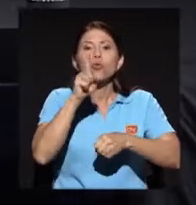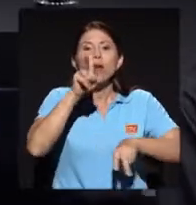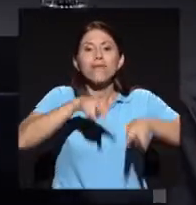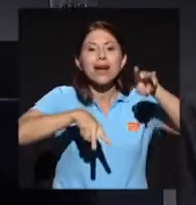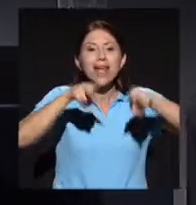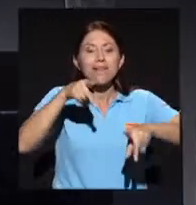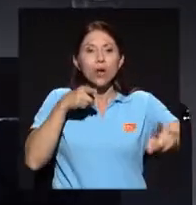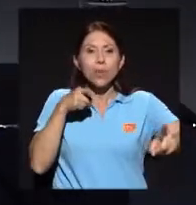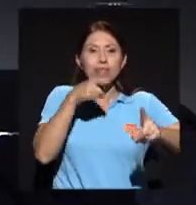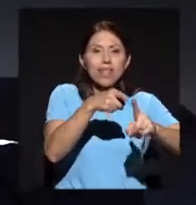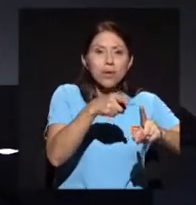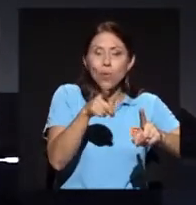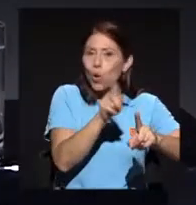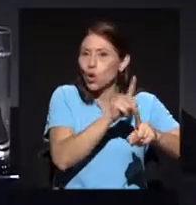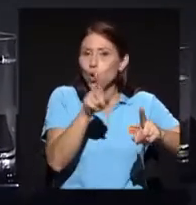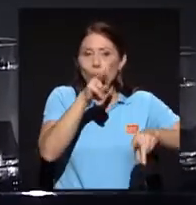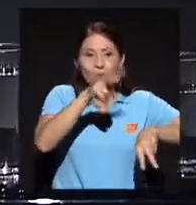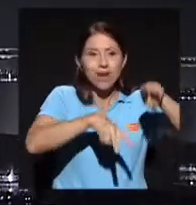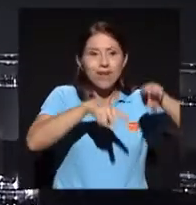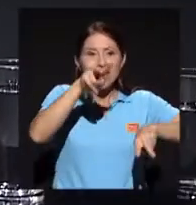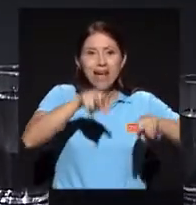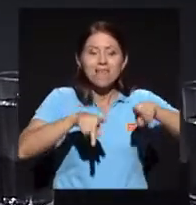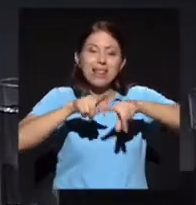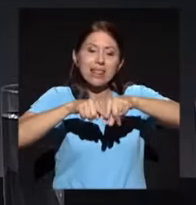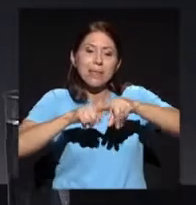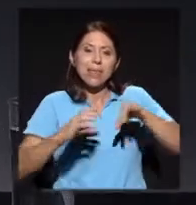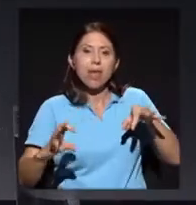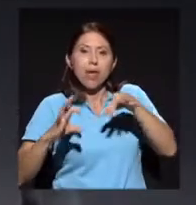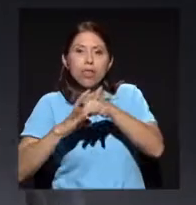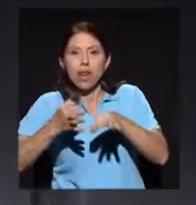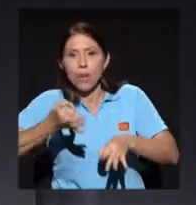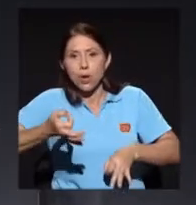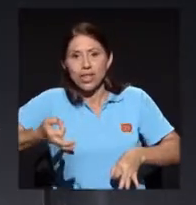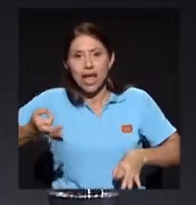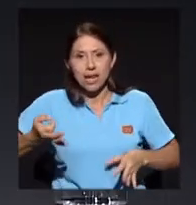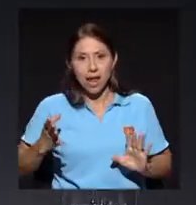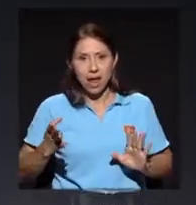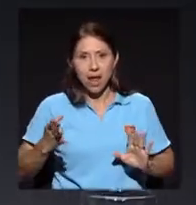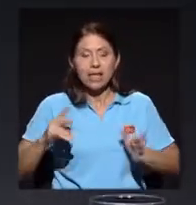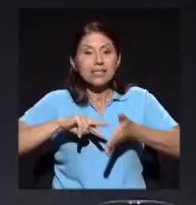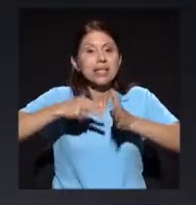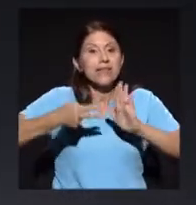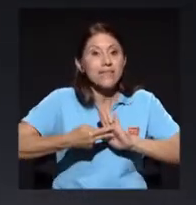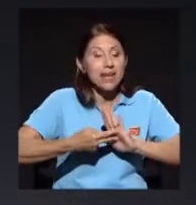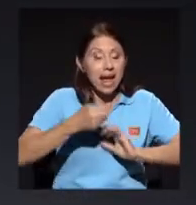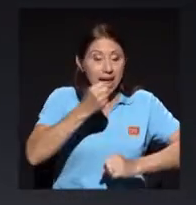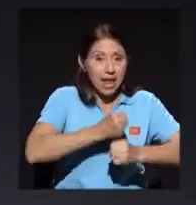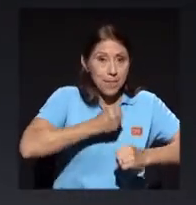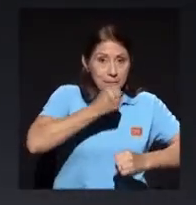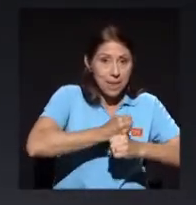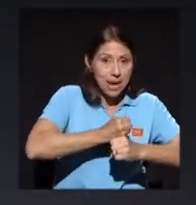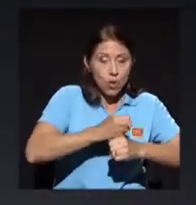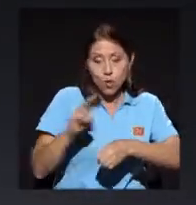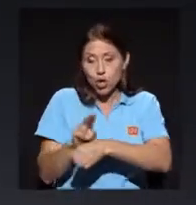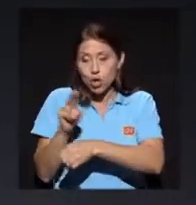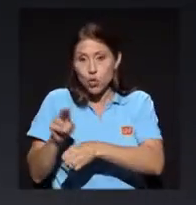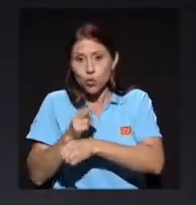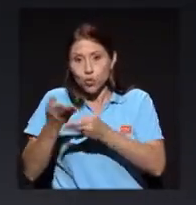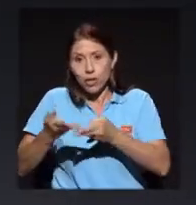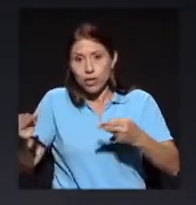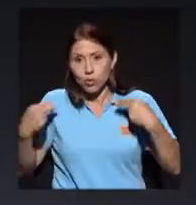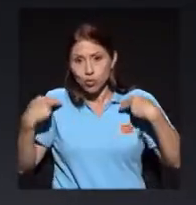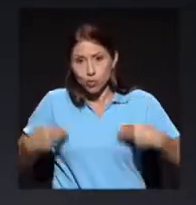como una variable subsidiaria a la monetaria de ninguna manera en otras palabras el empleo y el uso pleno de nuestros recursos humanos